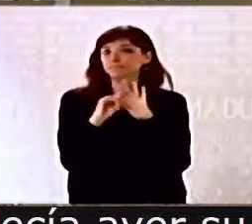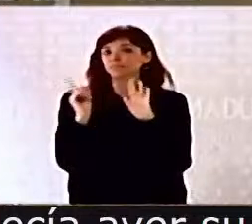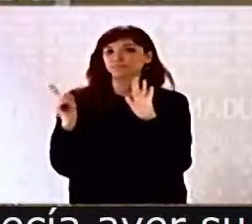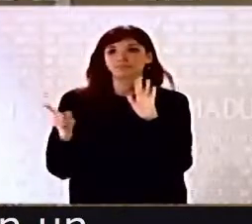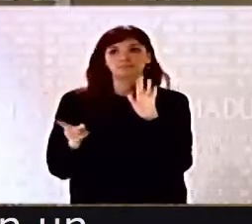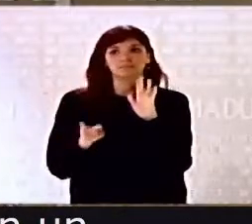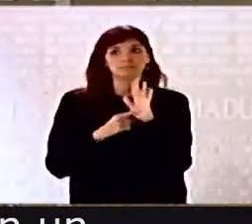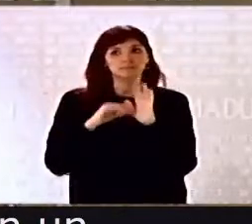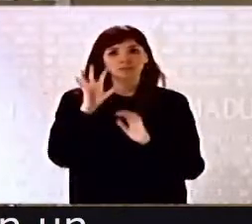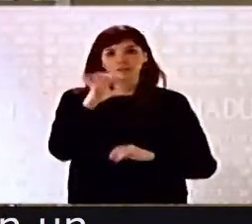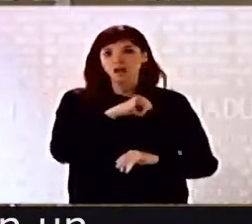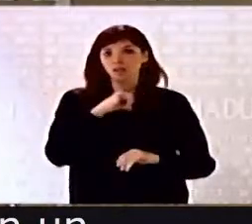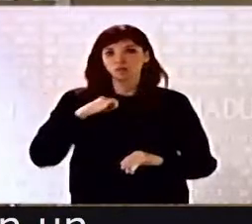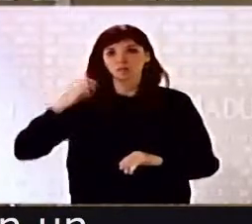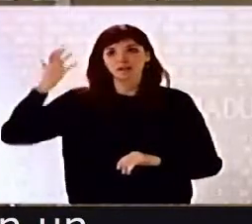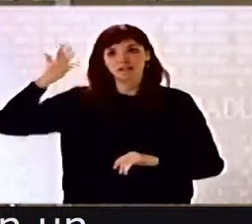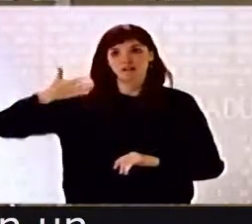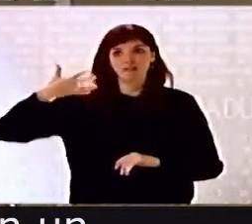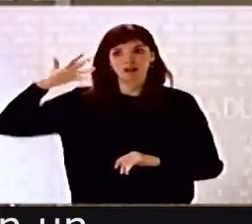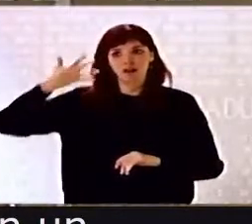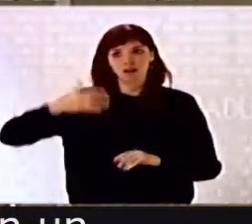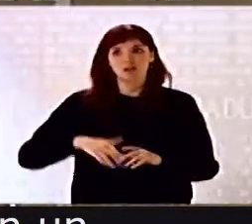toda la comunidad autónoma.